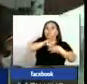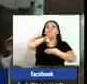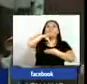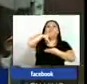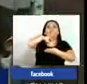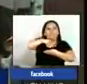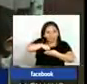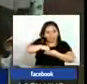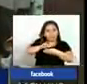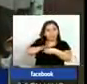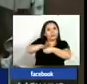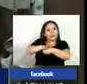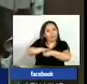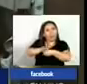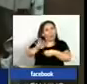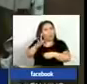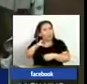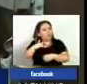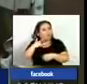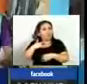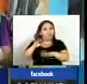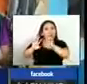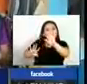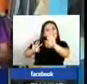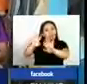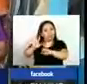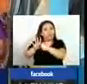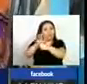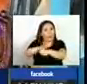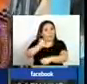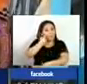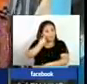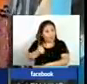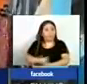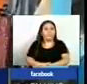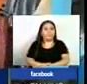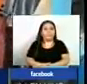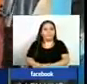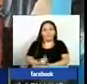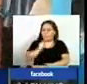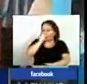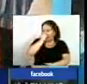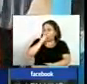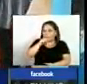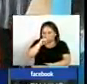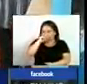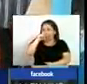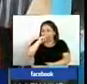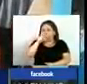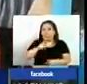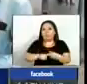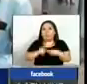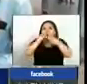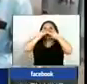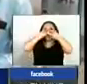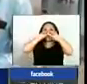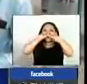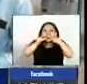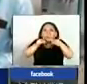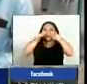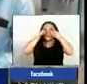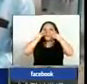que pueden dar señal de contagio del nuevo virus escuche bien congestión flujos nasales